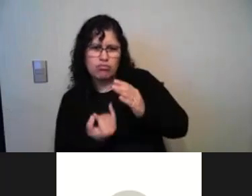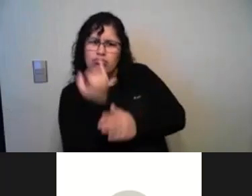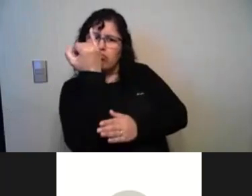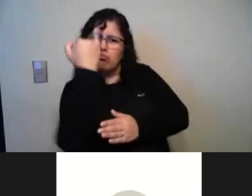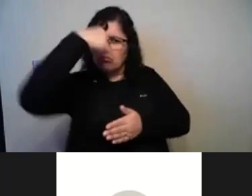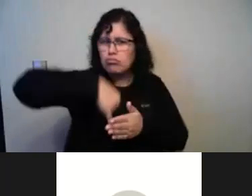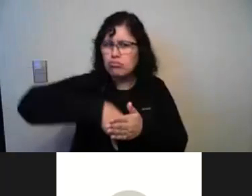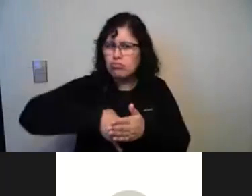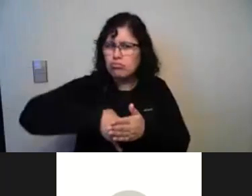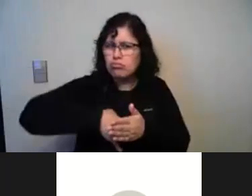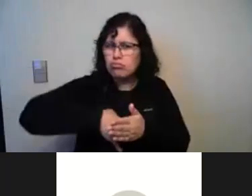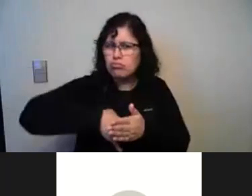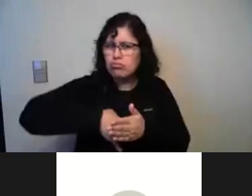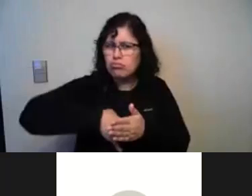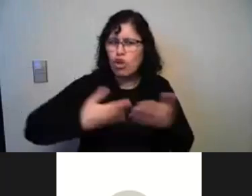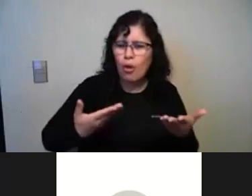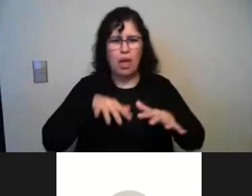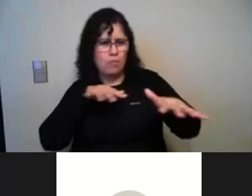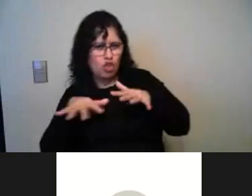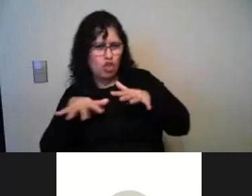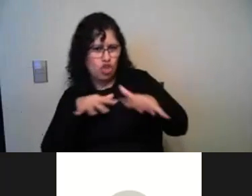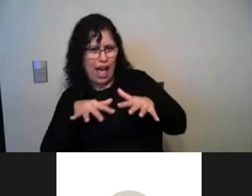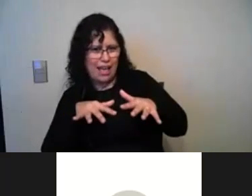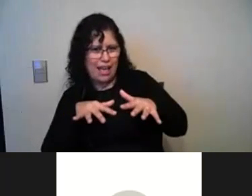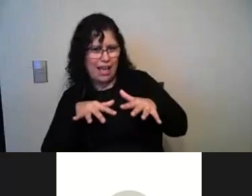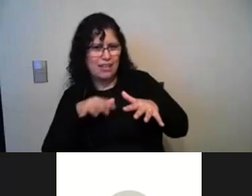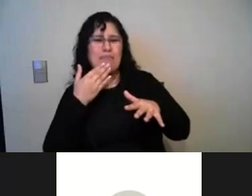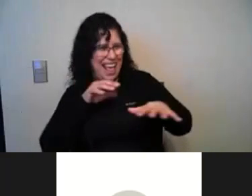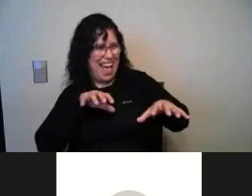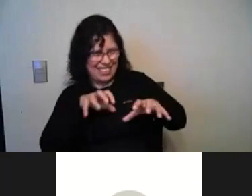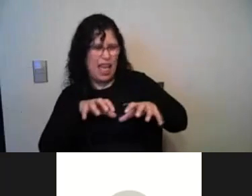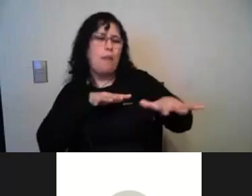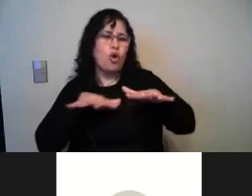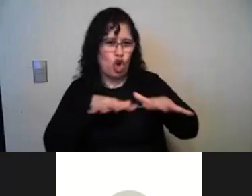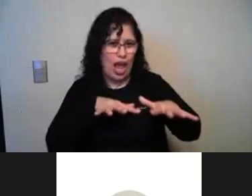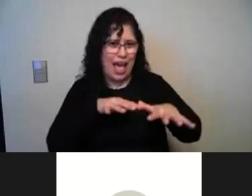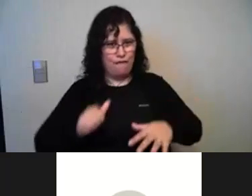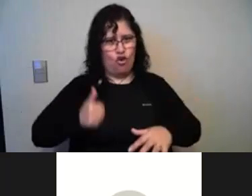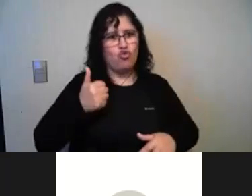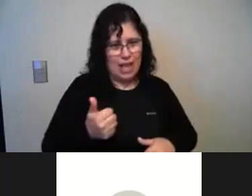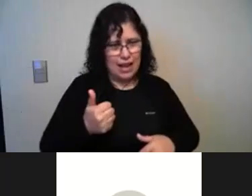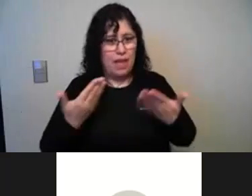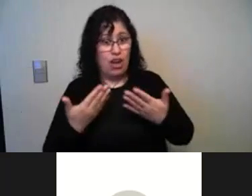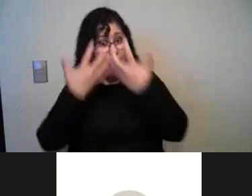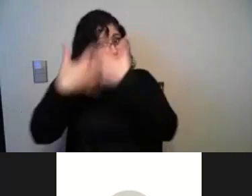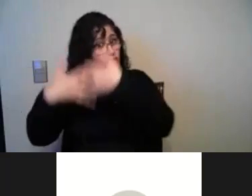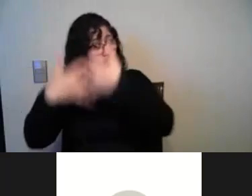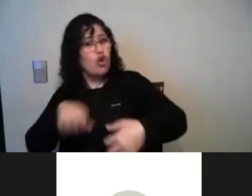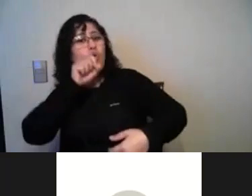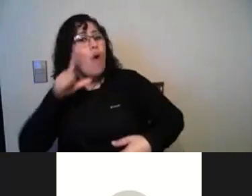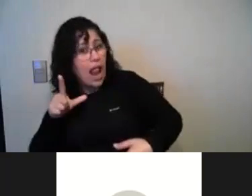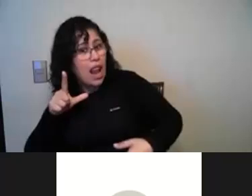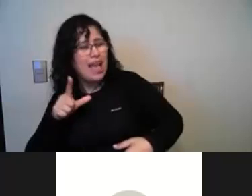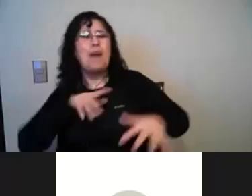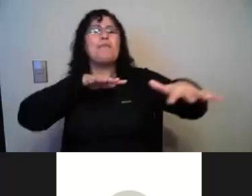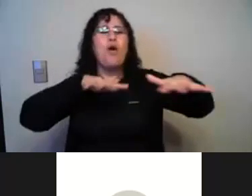motora y motora voluntaria. Por tanto, la función del tracto córtico-espinal es el movimiento voluntario de